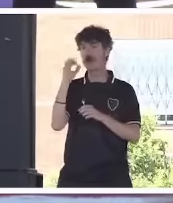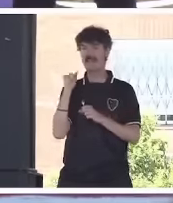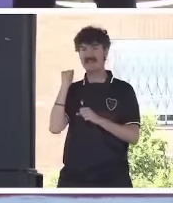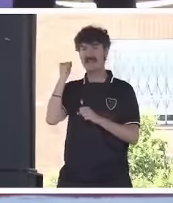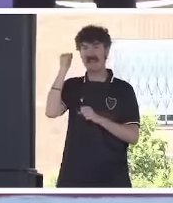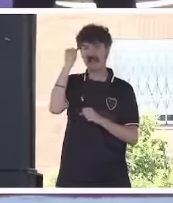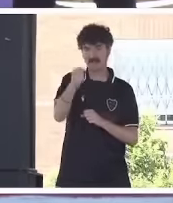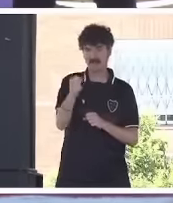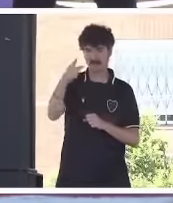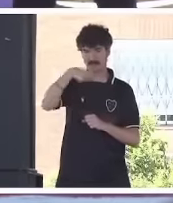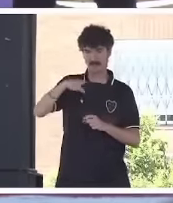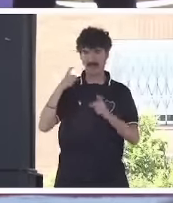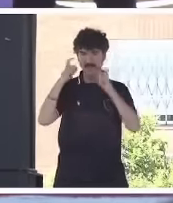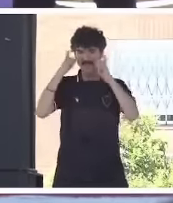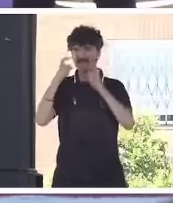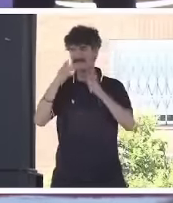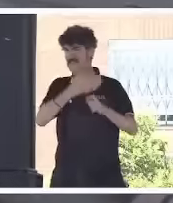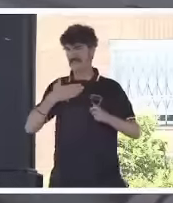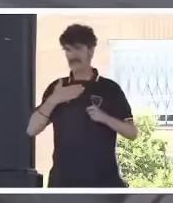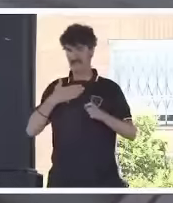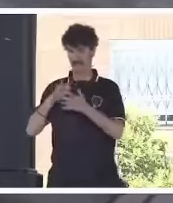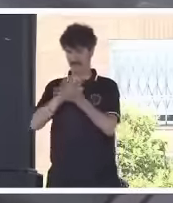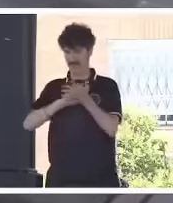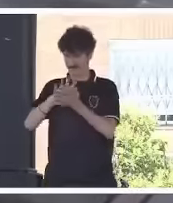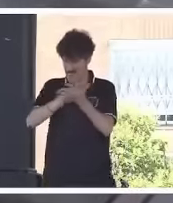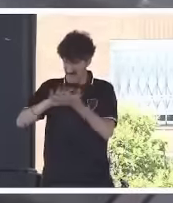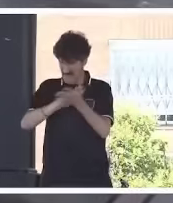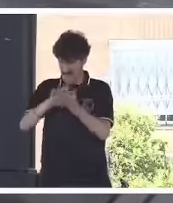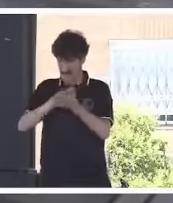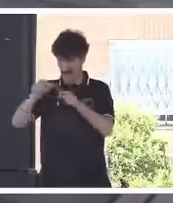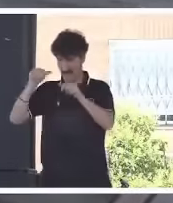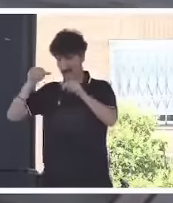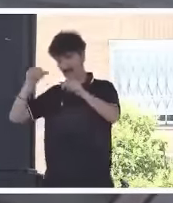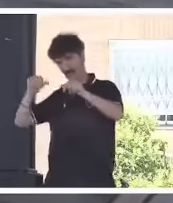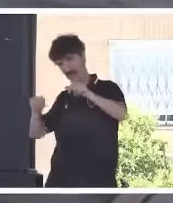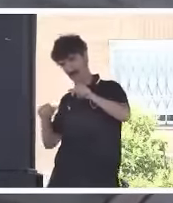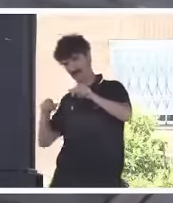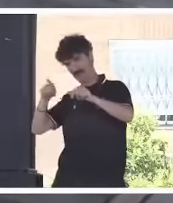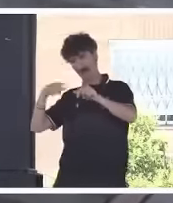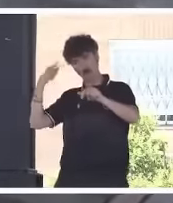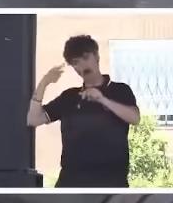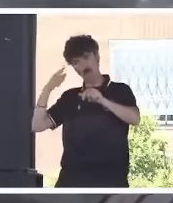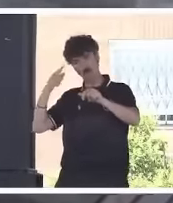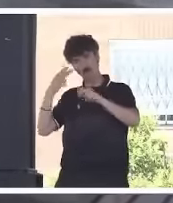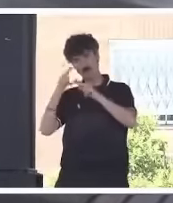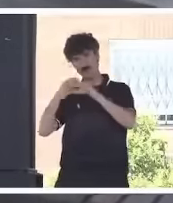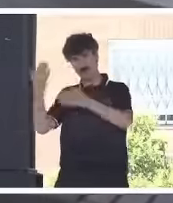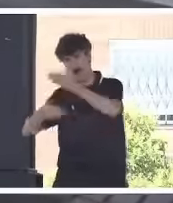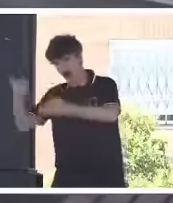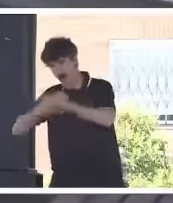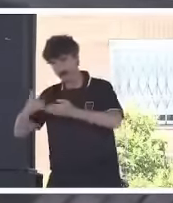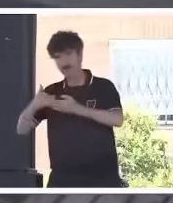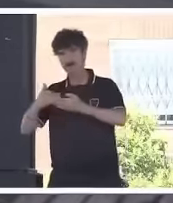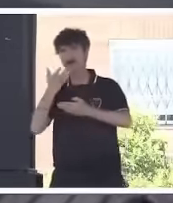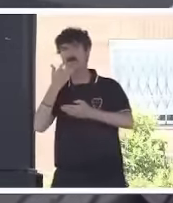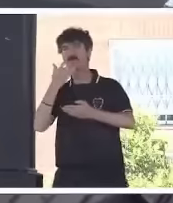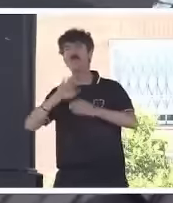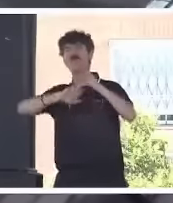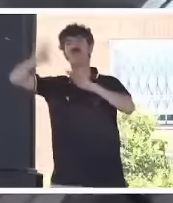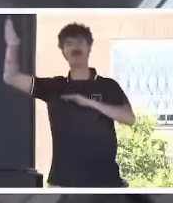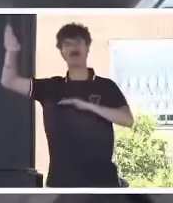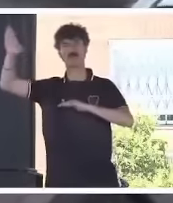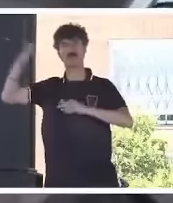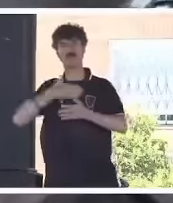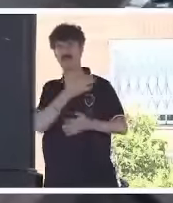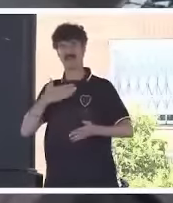España intentaron exterminar. Es exactamente la cultura política contraria de la que extendió el fascismo en